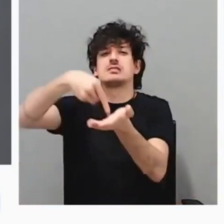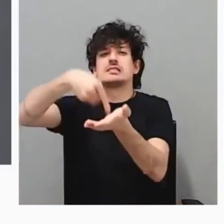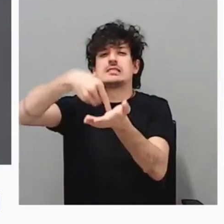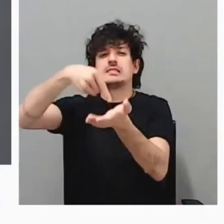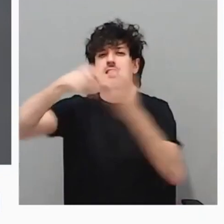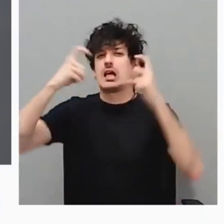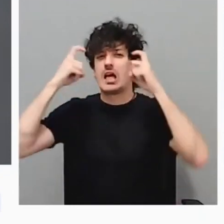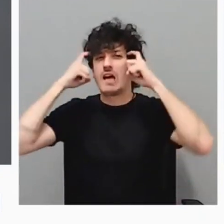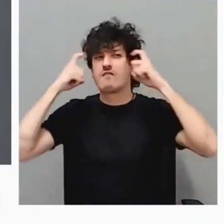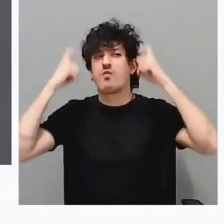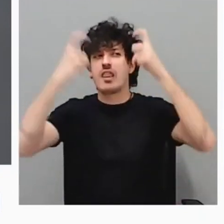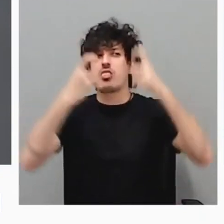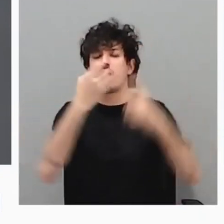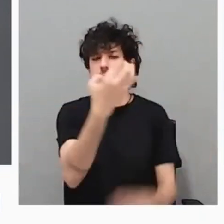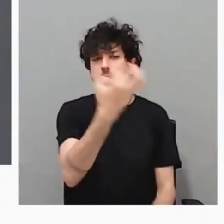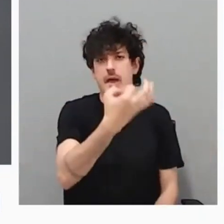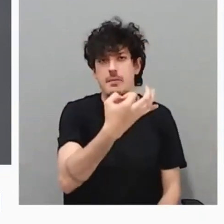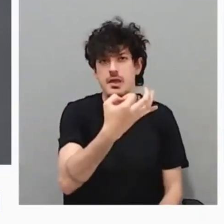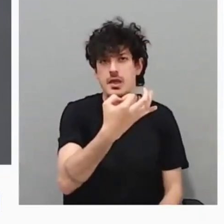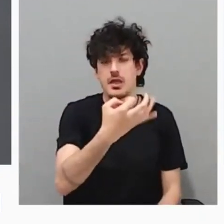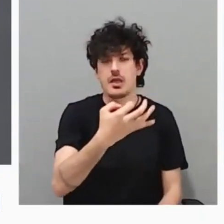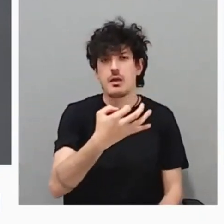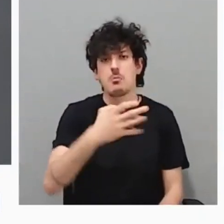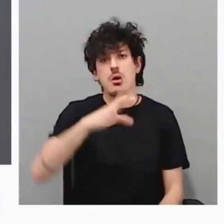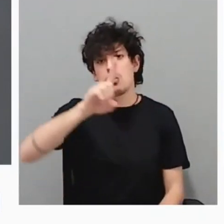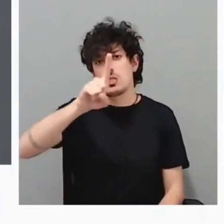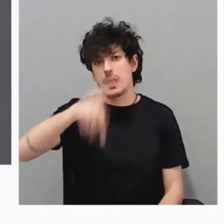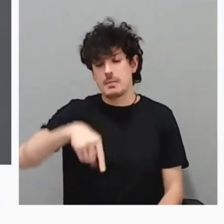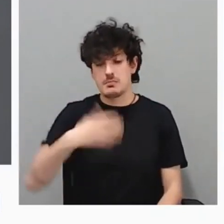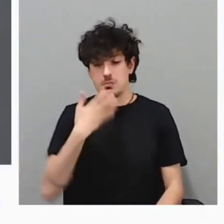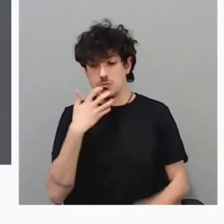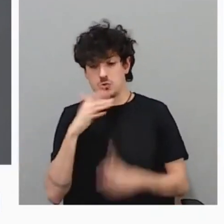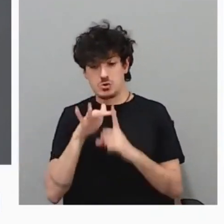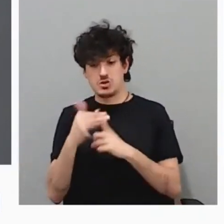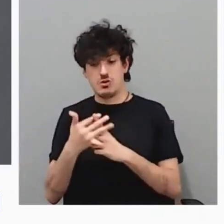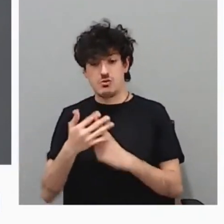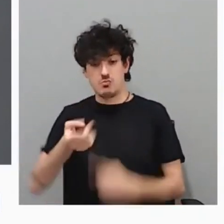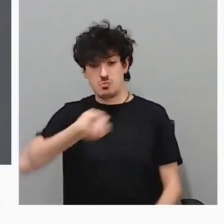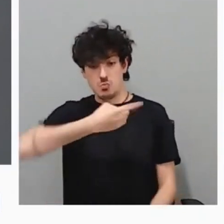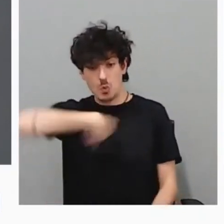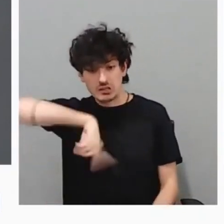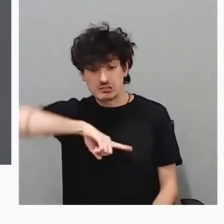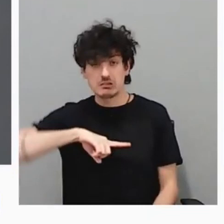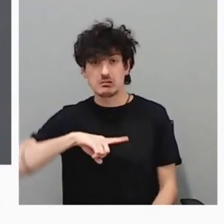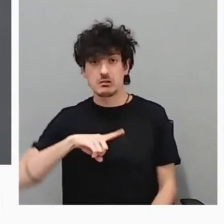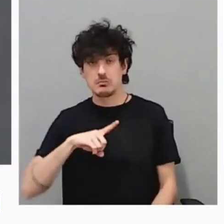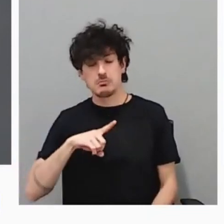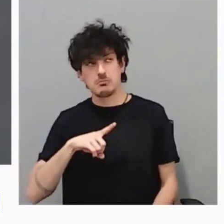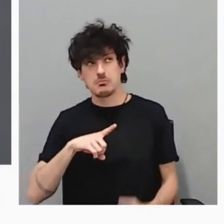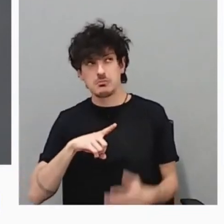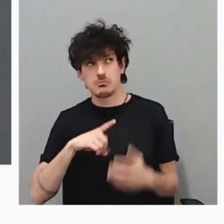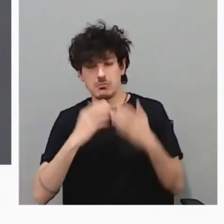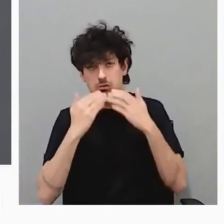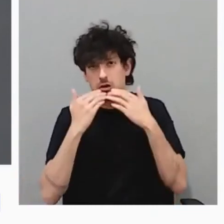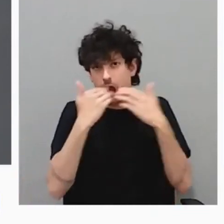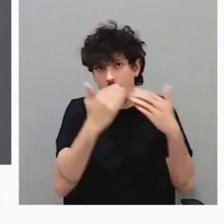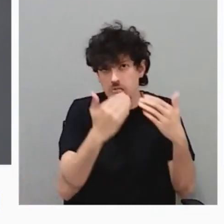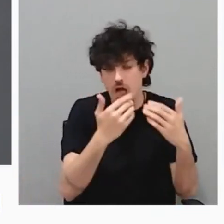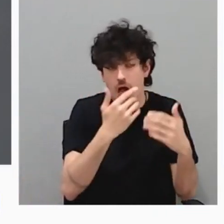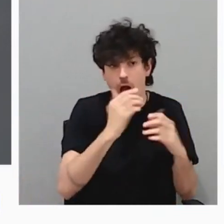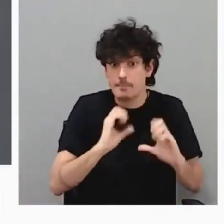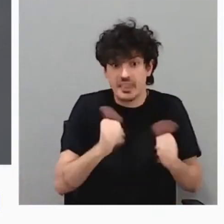esfuerzo, pero también un poco, en nuestro caso, encontrar que nosotros le agradecemos mucho toda esa parte que nos han facilitado al